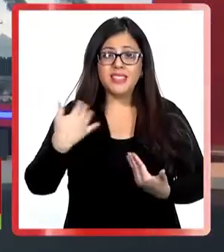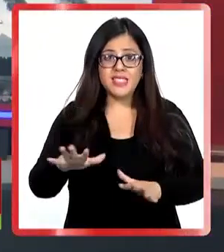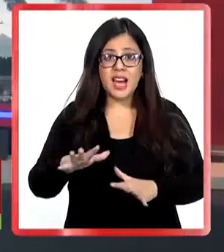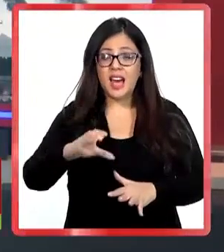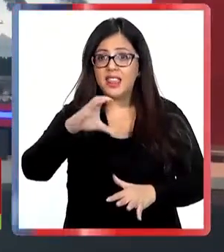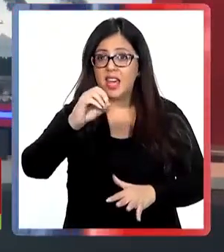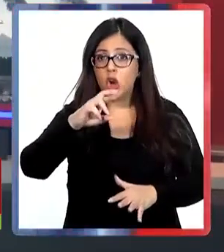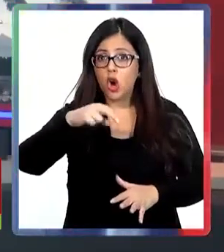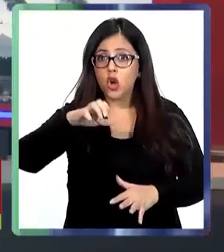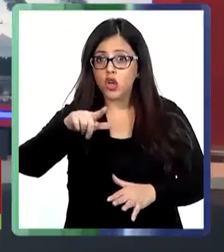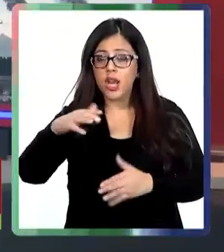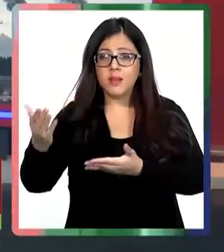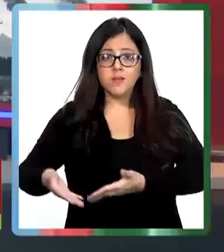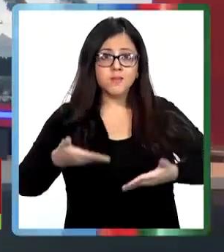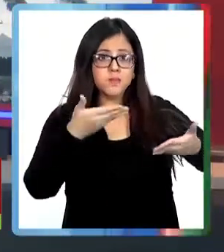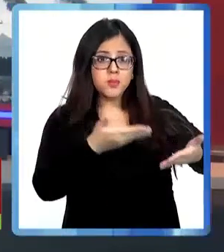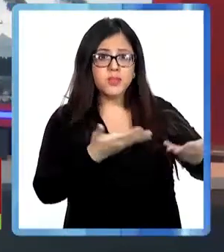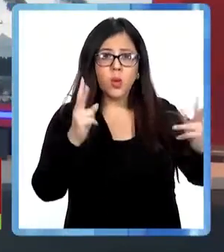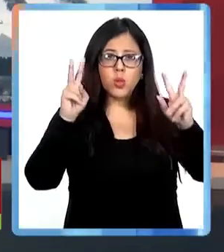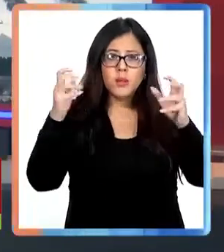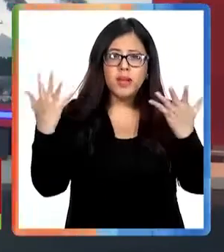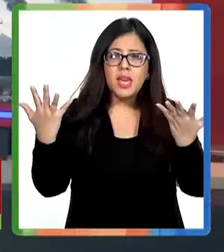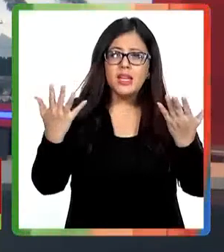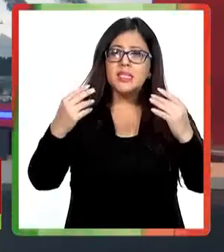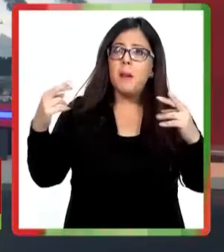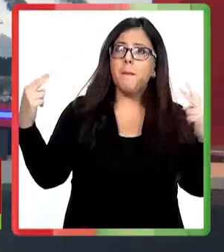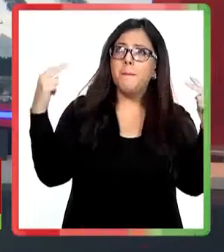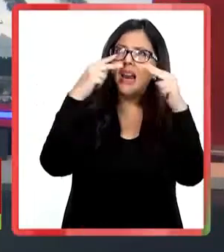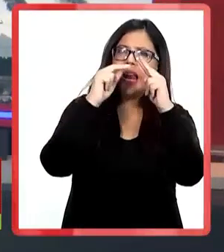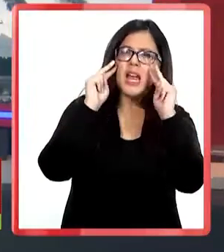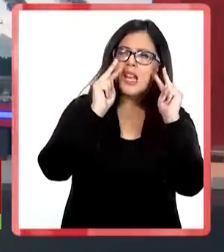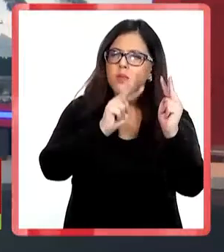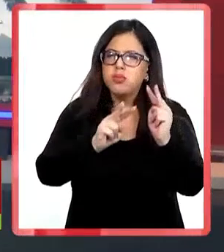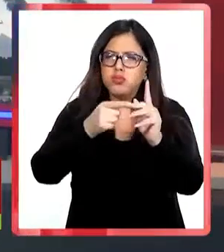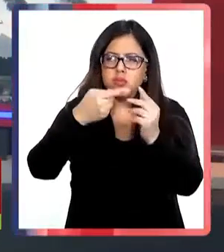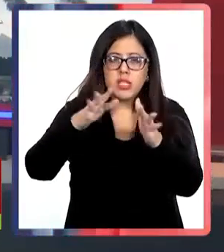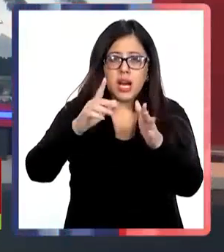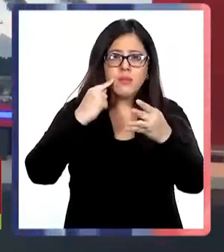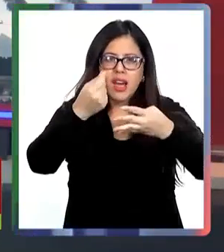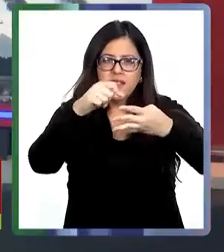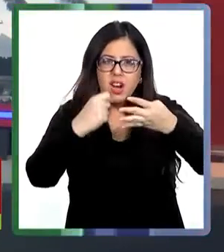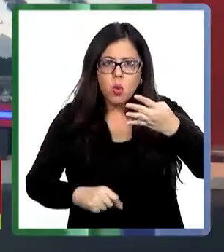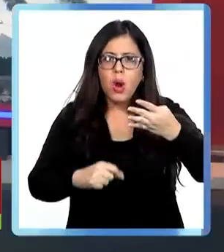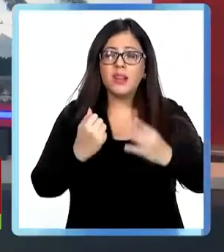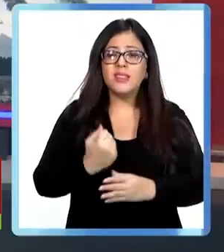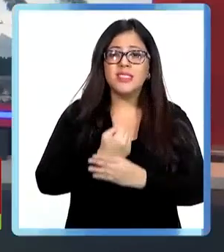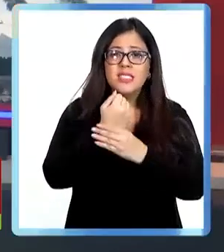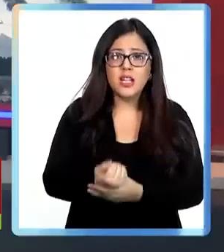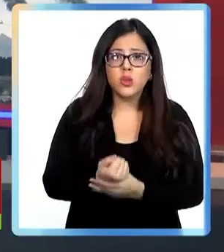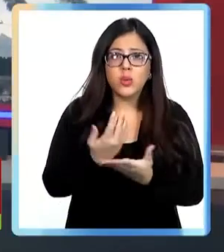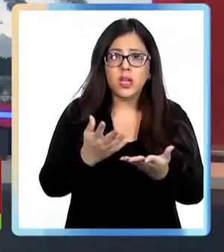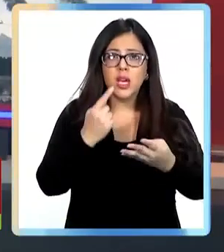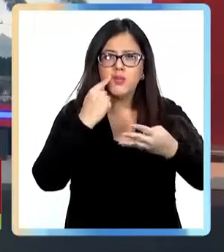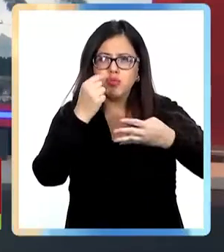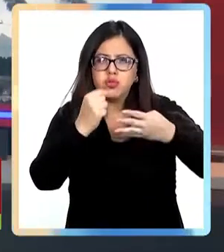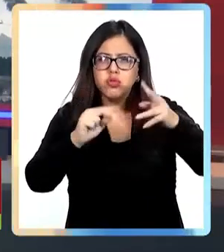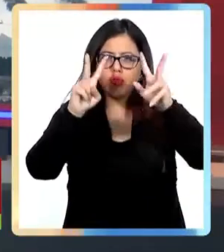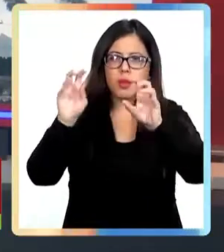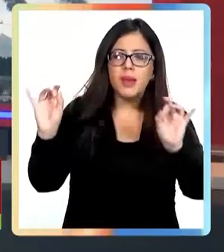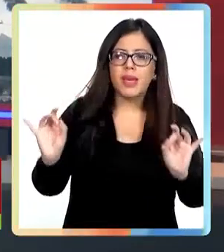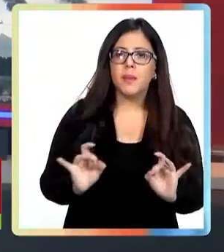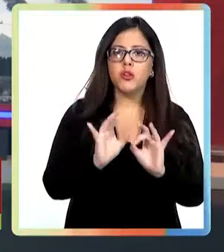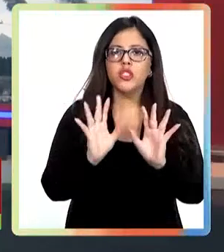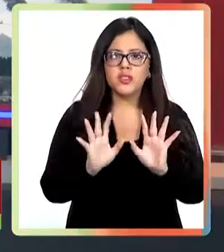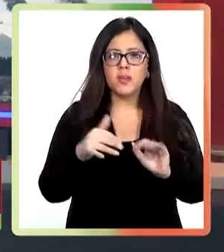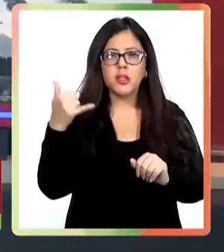un monitor de calidad del aire. Será instalado cerca de la planta de ENAP y ayudará a la observación de variables contaminantes